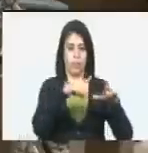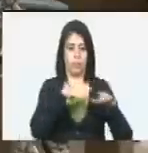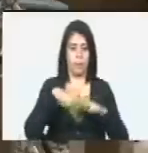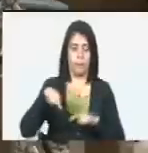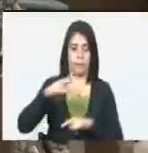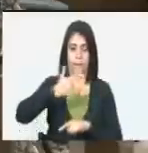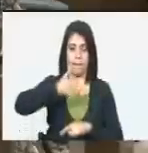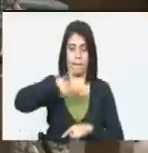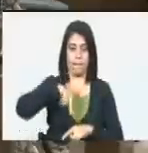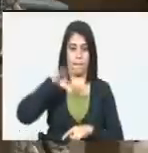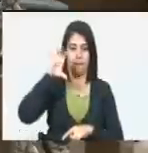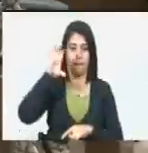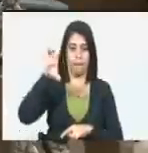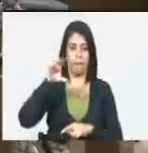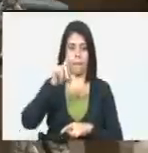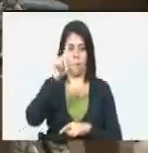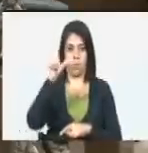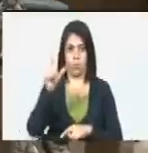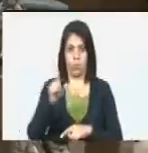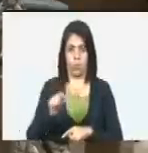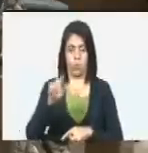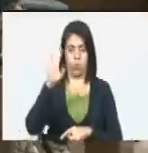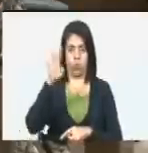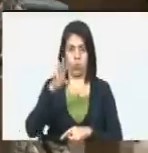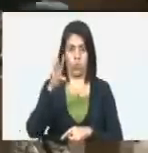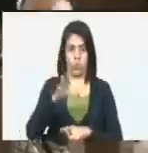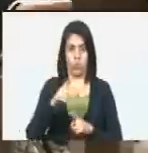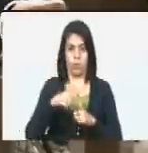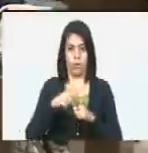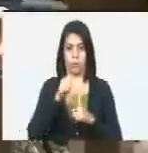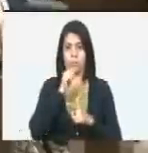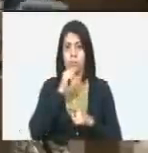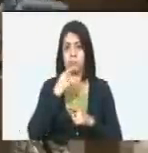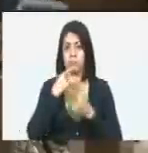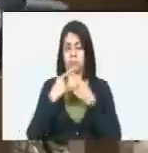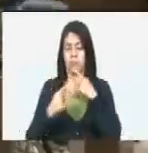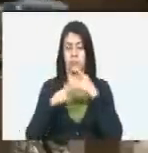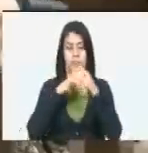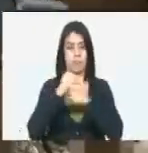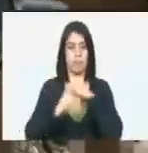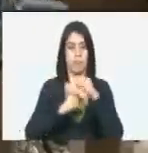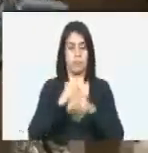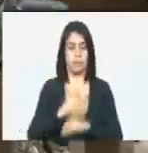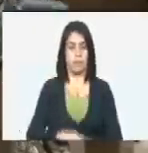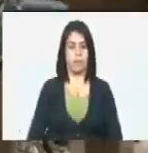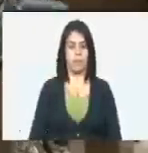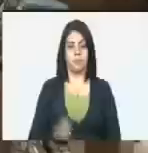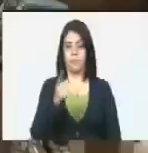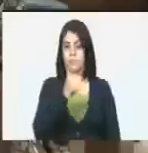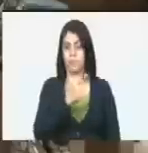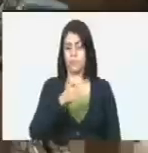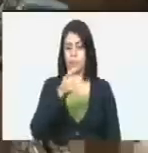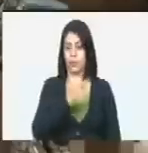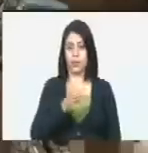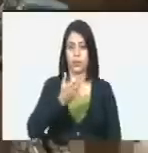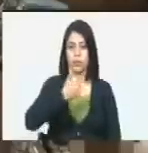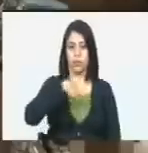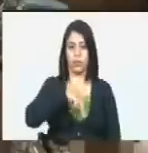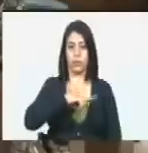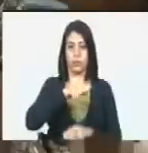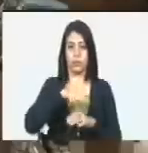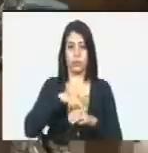la Guyana Cooperativa, dijo que ella iba tras nuestros recursos sin